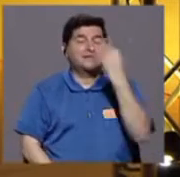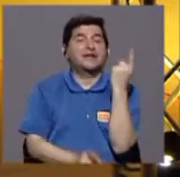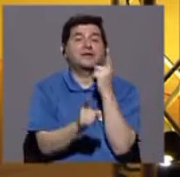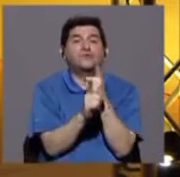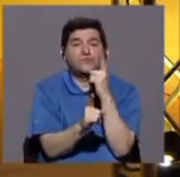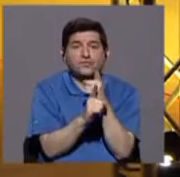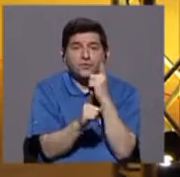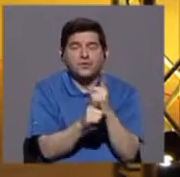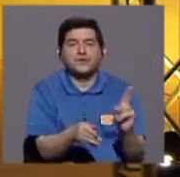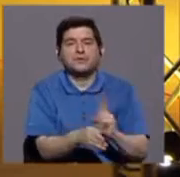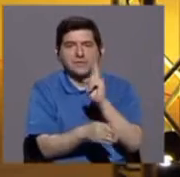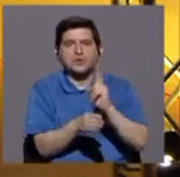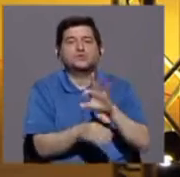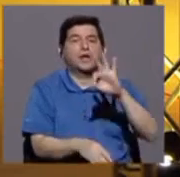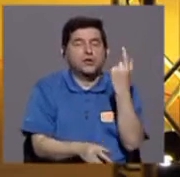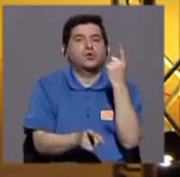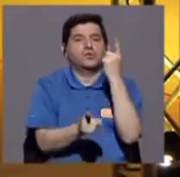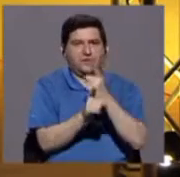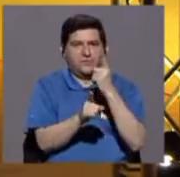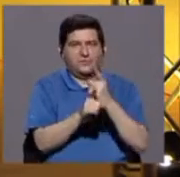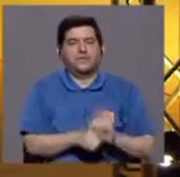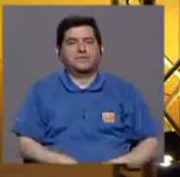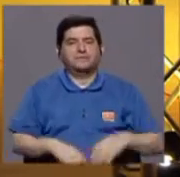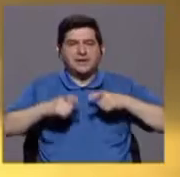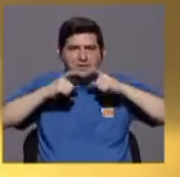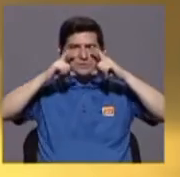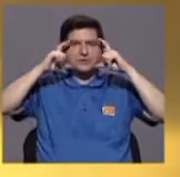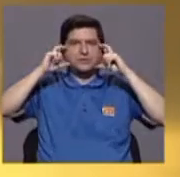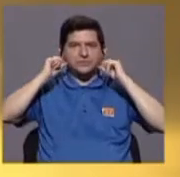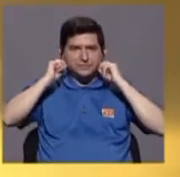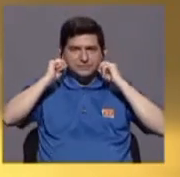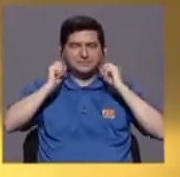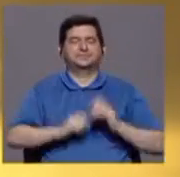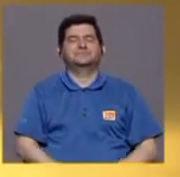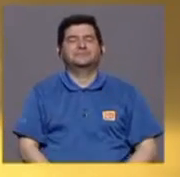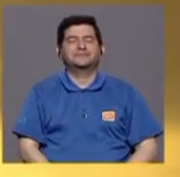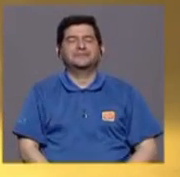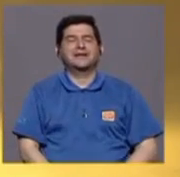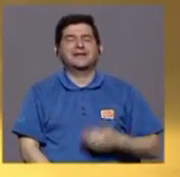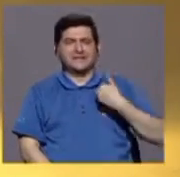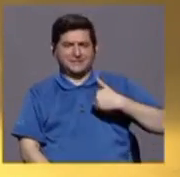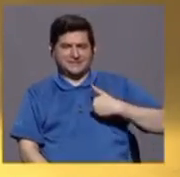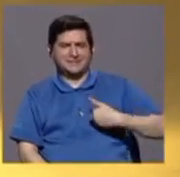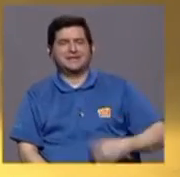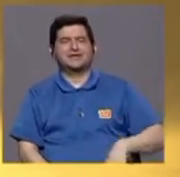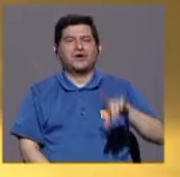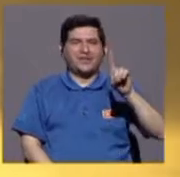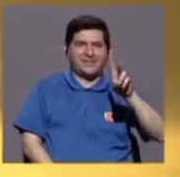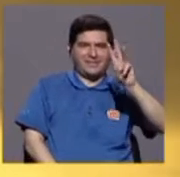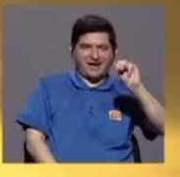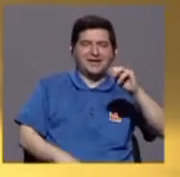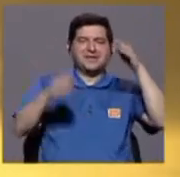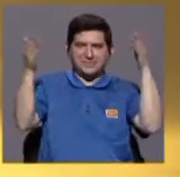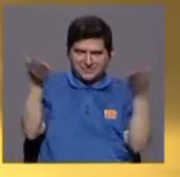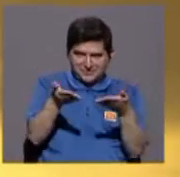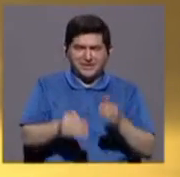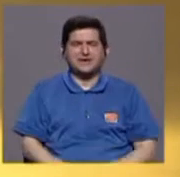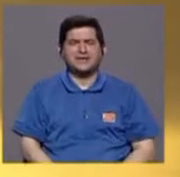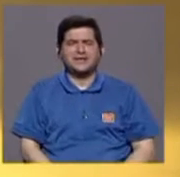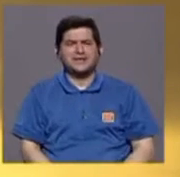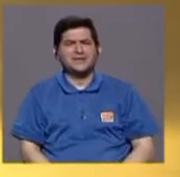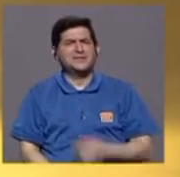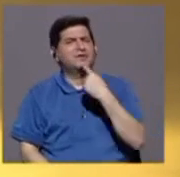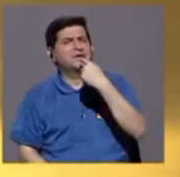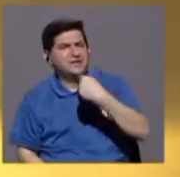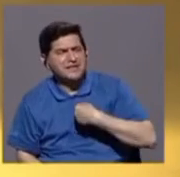correcta y usado de la manera correcta hasta la nariz. Don Danilo, bienvenido y cuéntenos de los hallazgos de la nueva